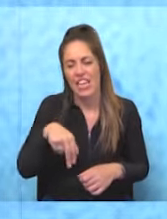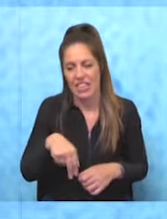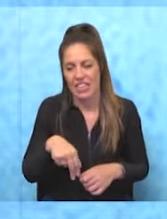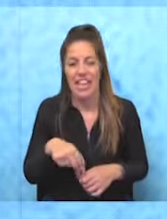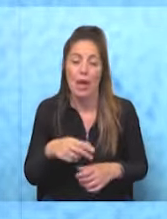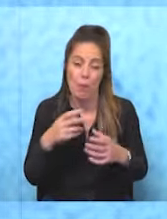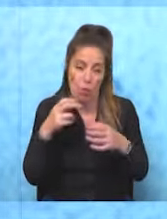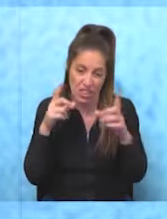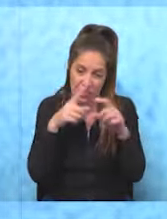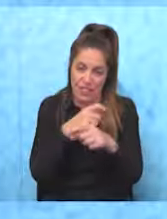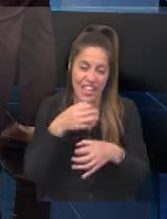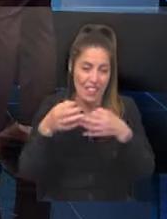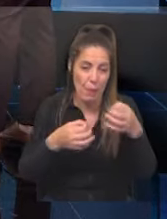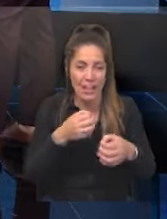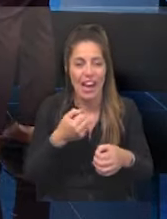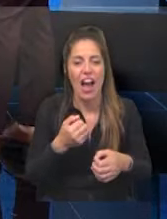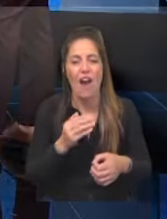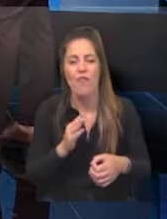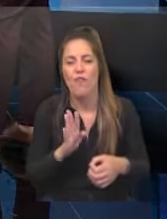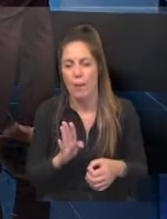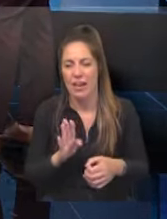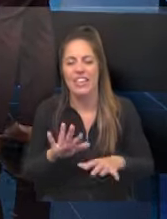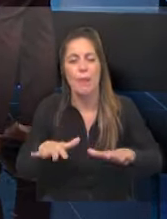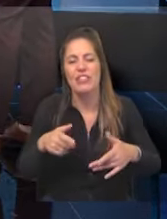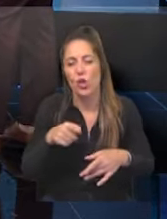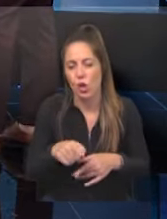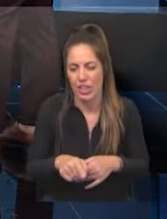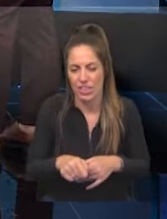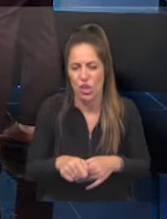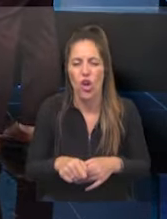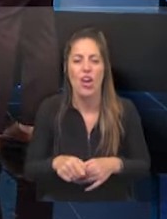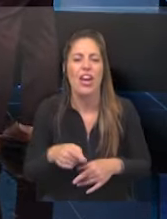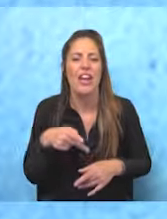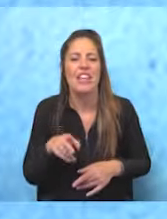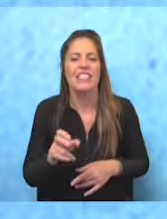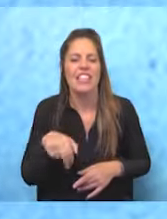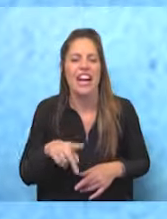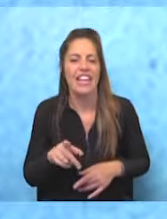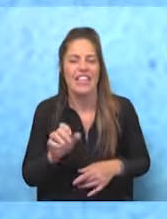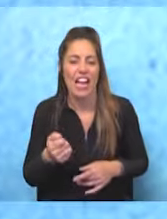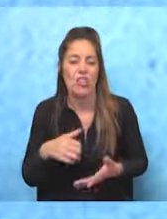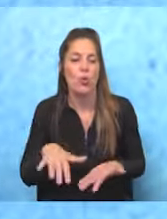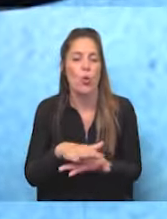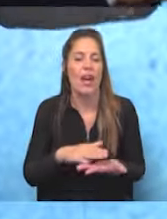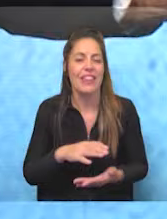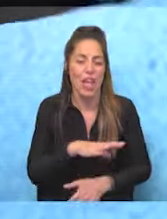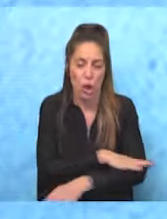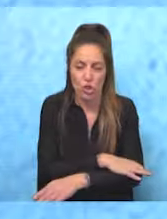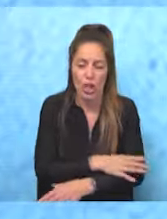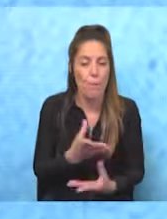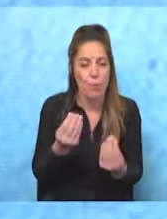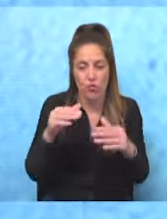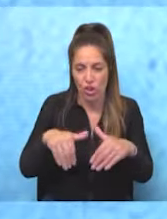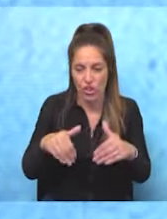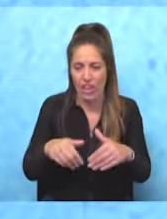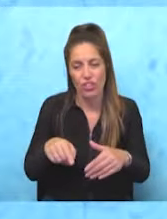explicar la saf es más o menos lo mismo de la nacionalización Qué ha pasado con eso shangrilá es un reducto de orsy donde fue muy votado y est un poco